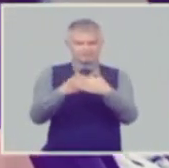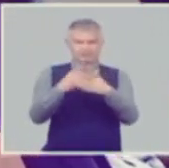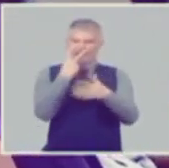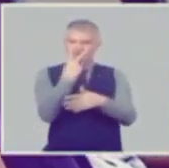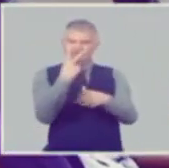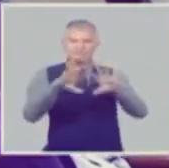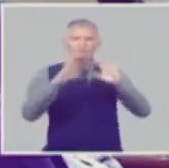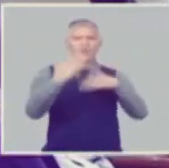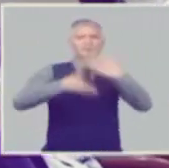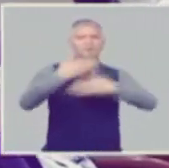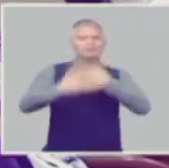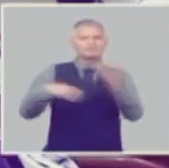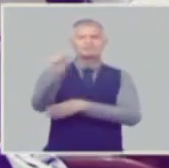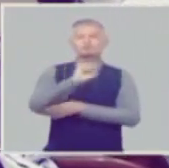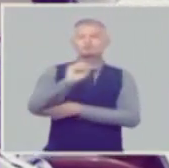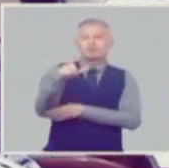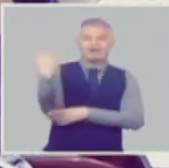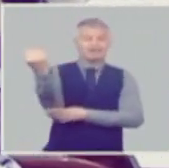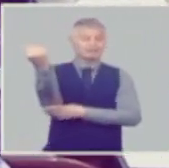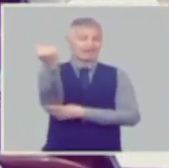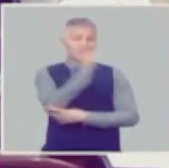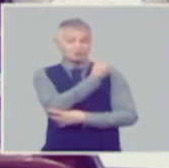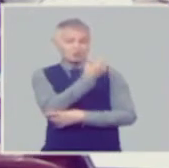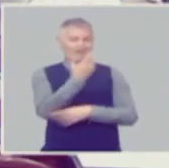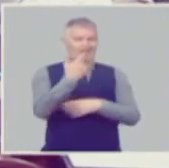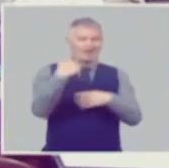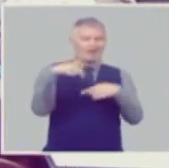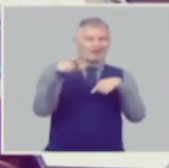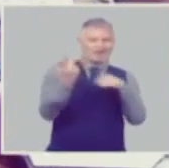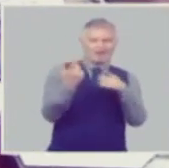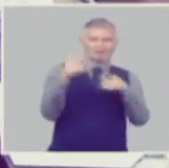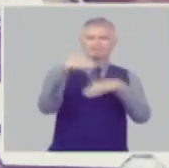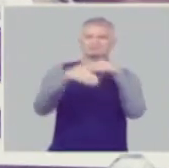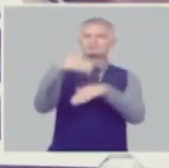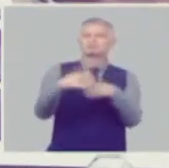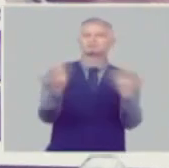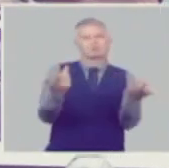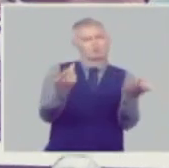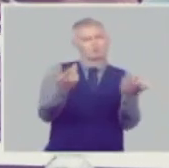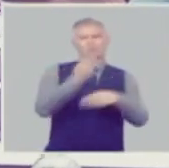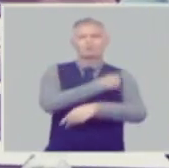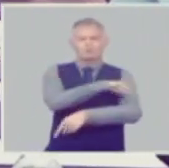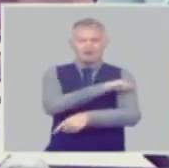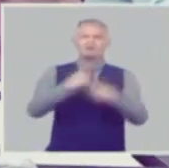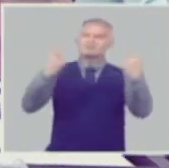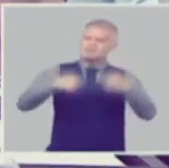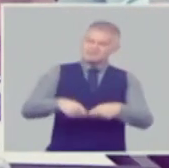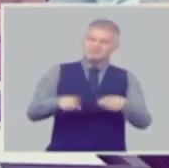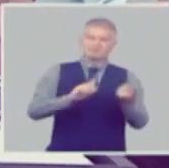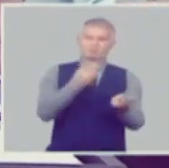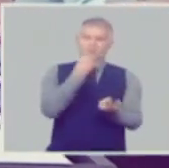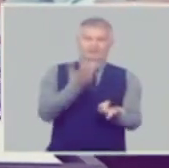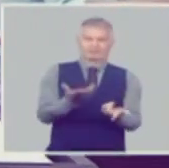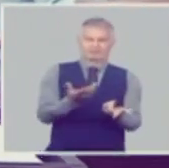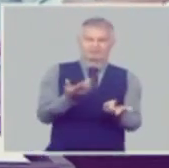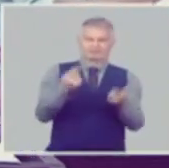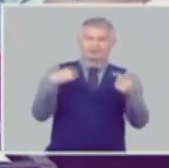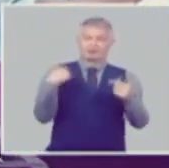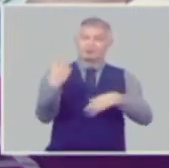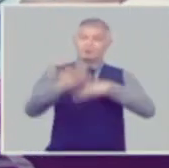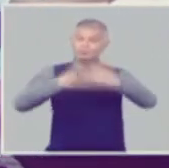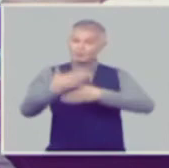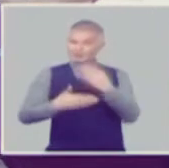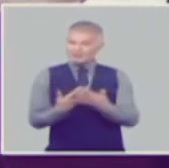sociales es traicionar la esencia de la participación popular que demandamos. Debe quedar claro que los problemas los tienen